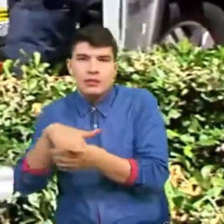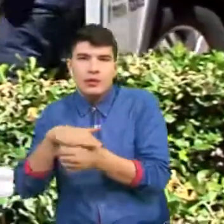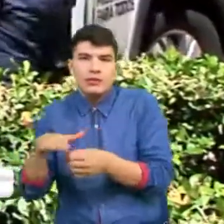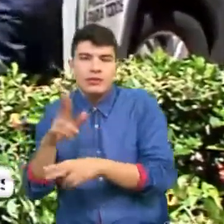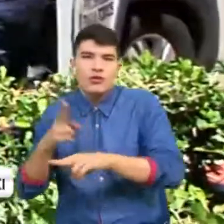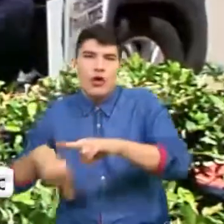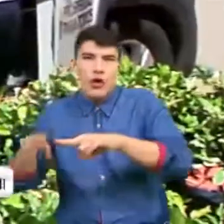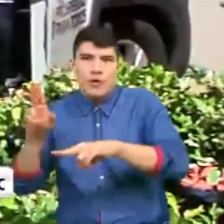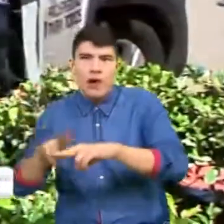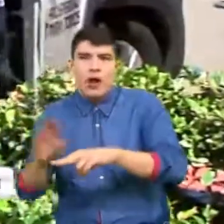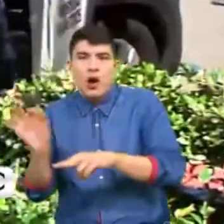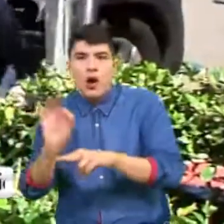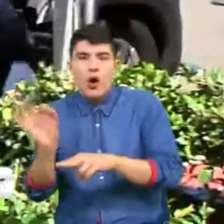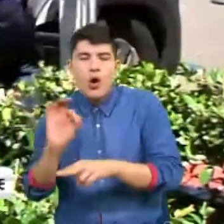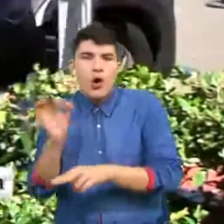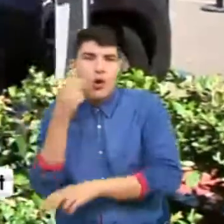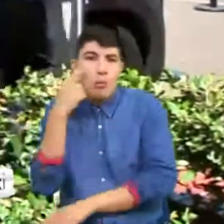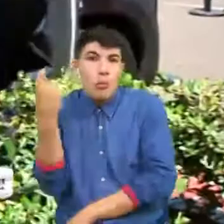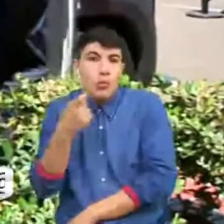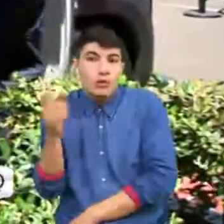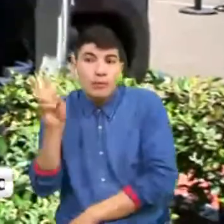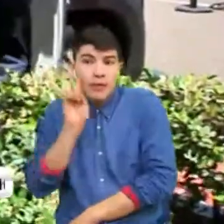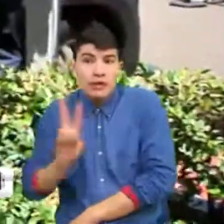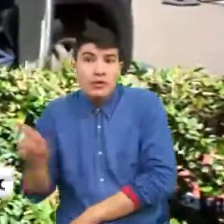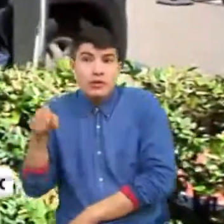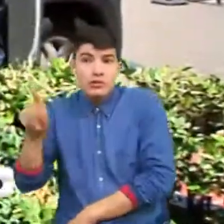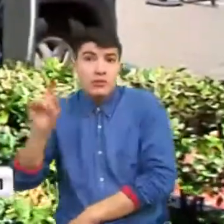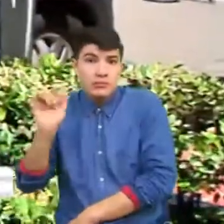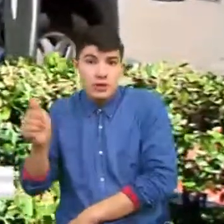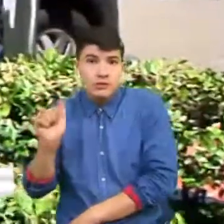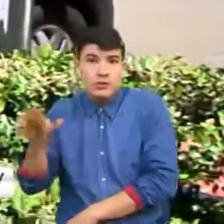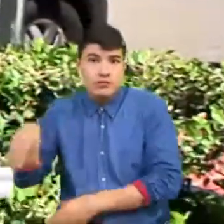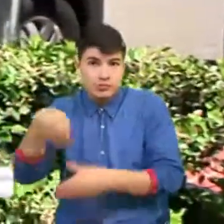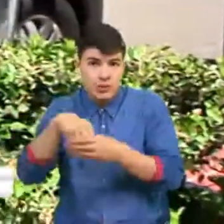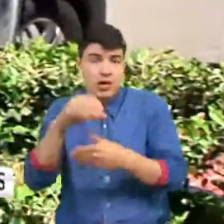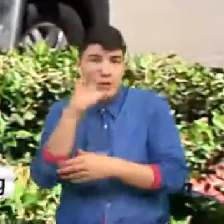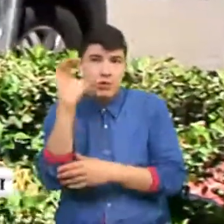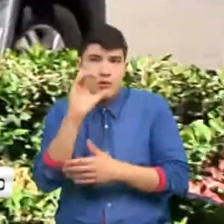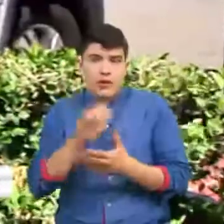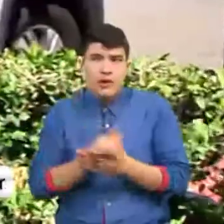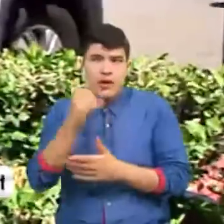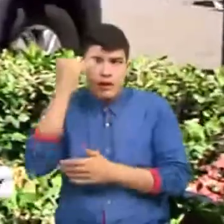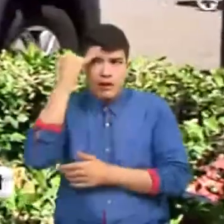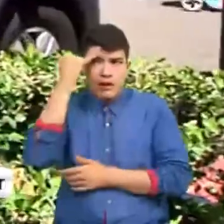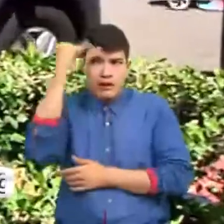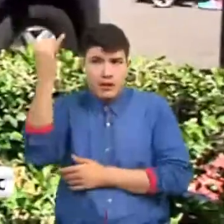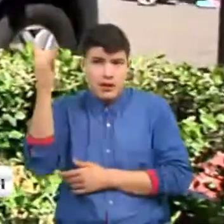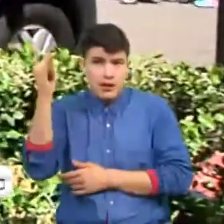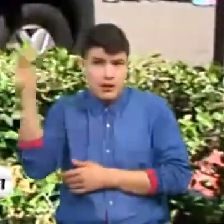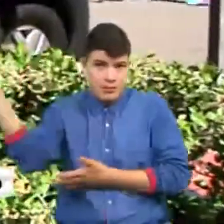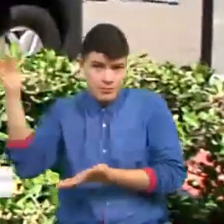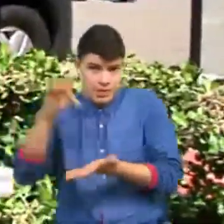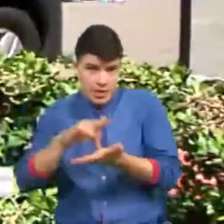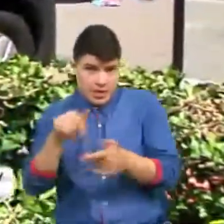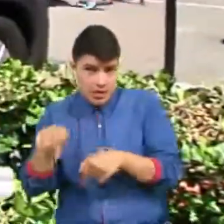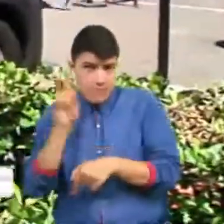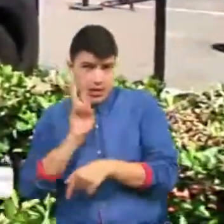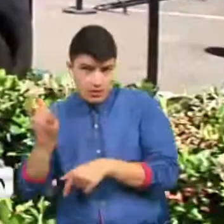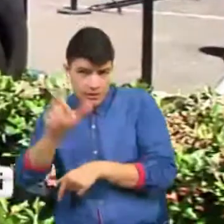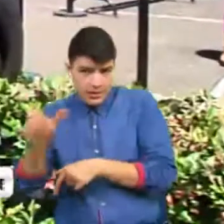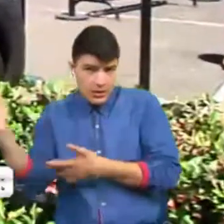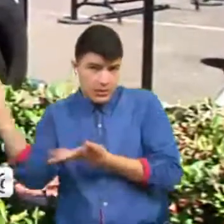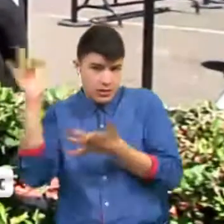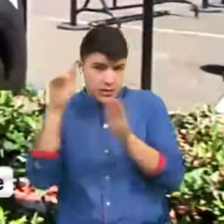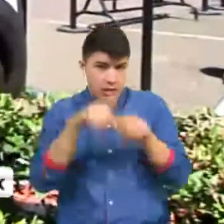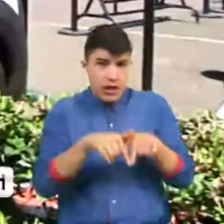personas van a otros lugares o en el mismo país de Colombia. Es decir, la idea no es que si se llega a dar esto,